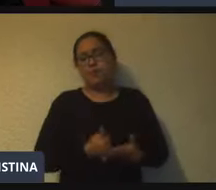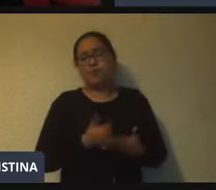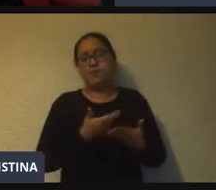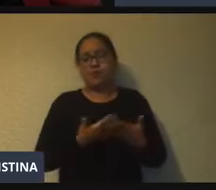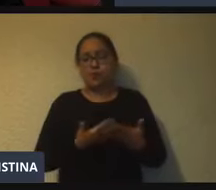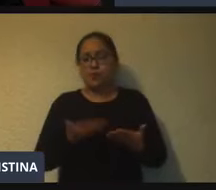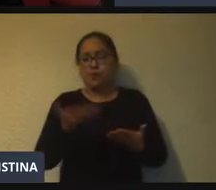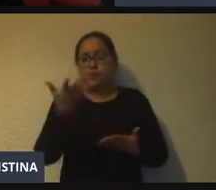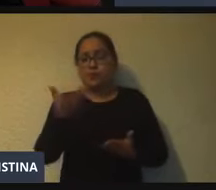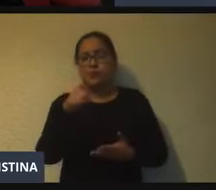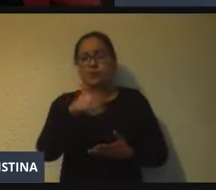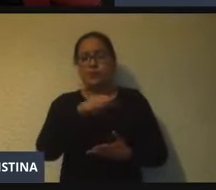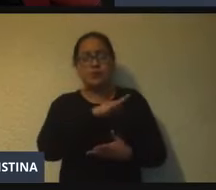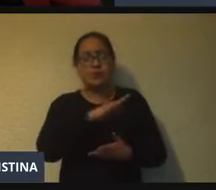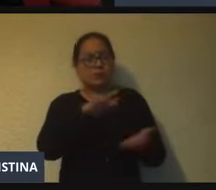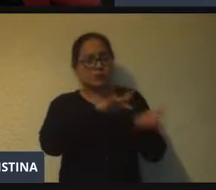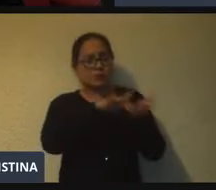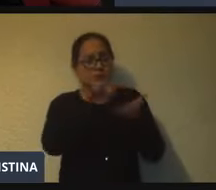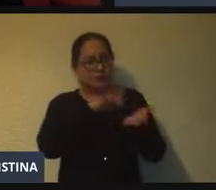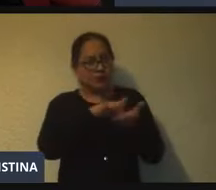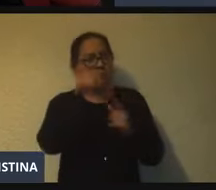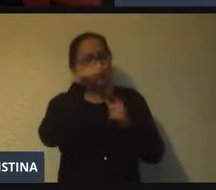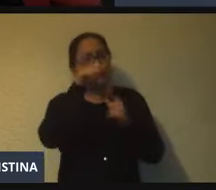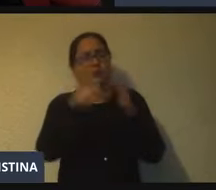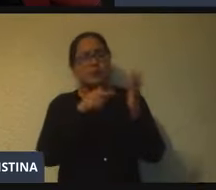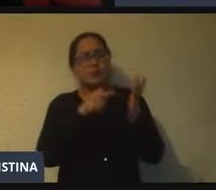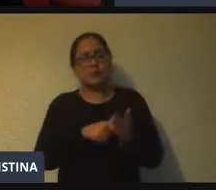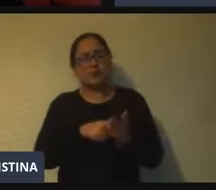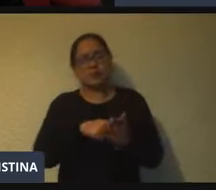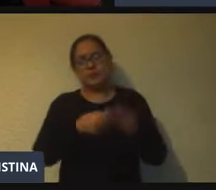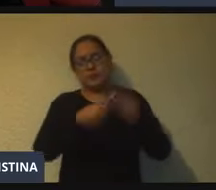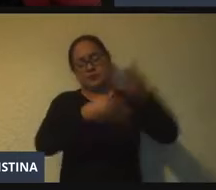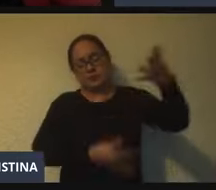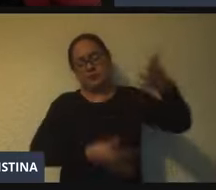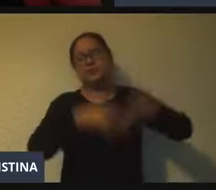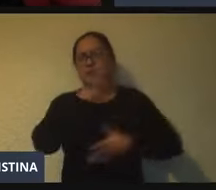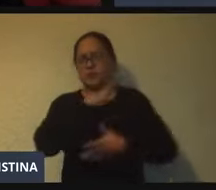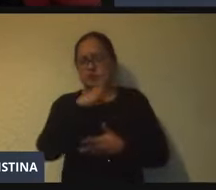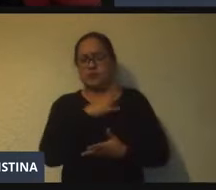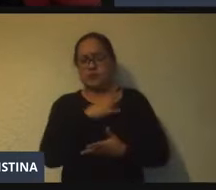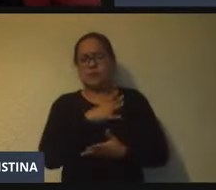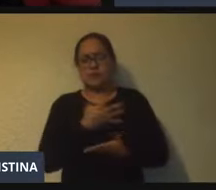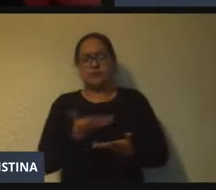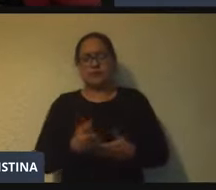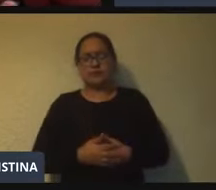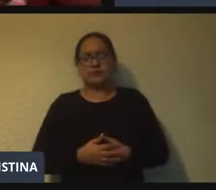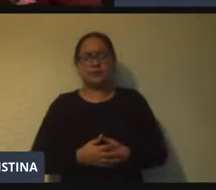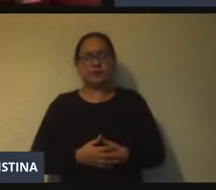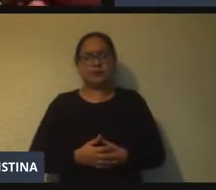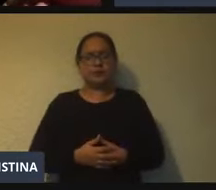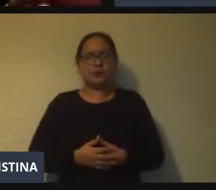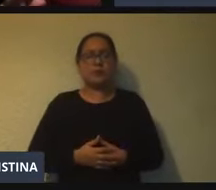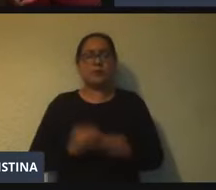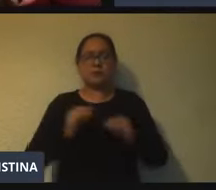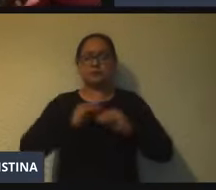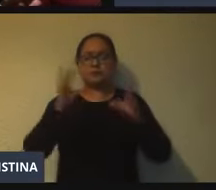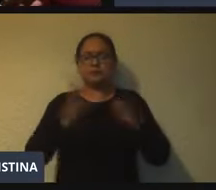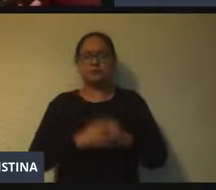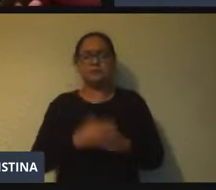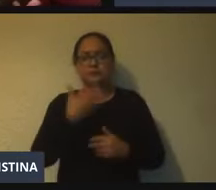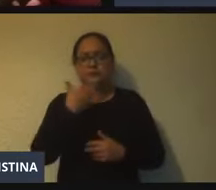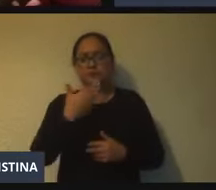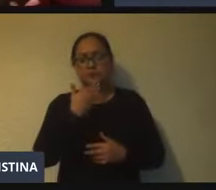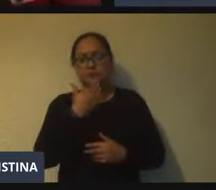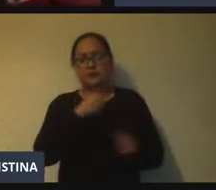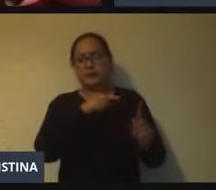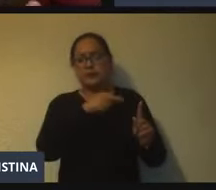pues yo ya pudiera decirles exactamente a dónde, para no dejarlo tan abierto, ¿no? Ok. Sí, perfecto. Y estaba